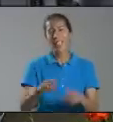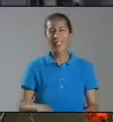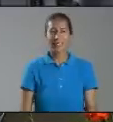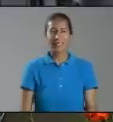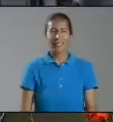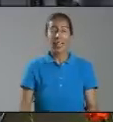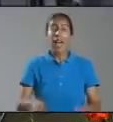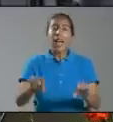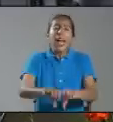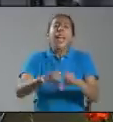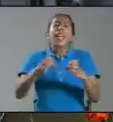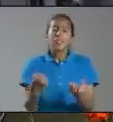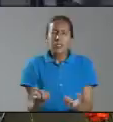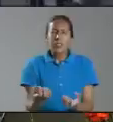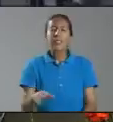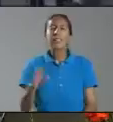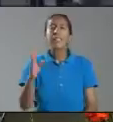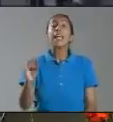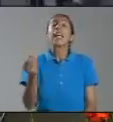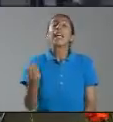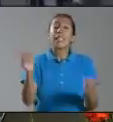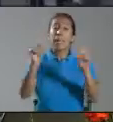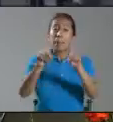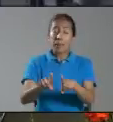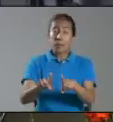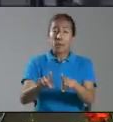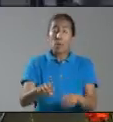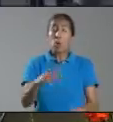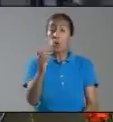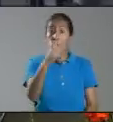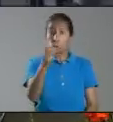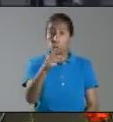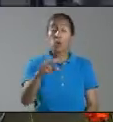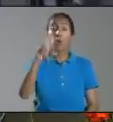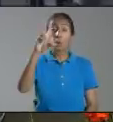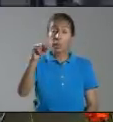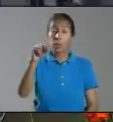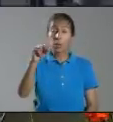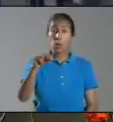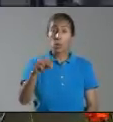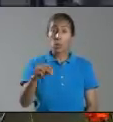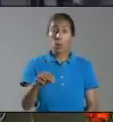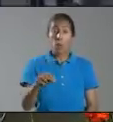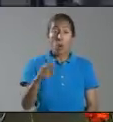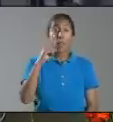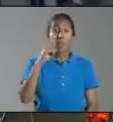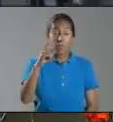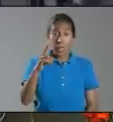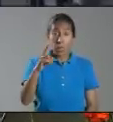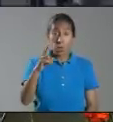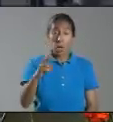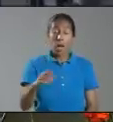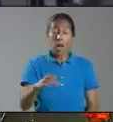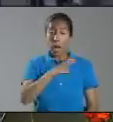Entonces, ¿qué pasó con todos los que nunca tuvieron un anuncio de Cristo? Por ejemplo, los